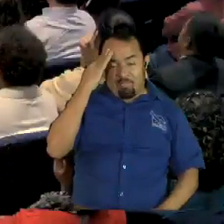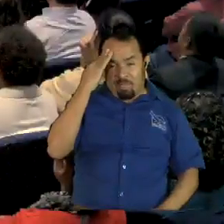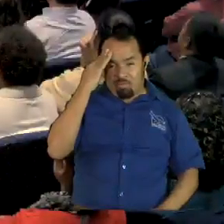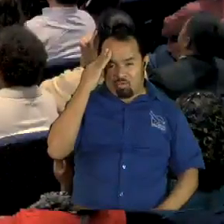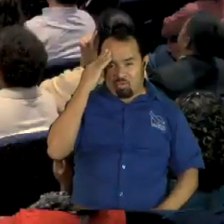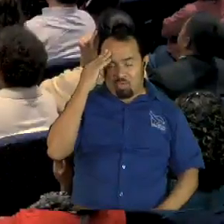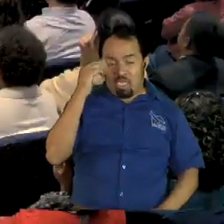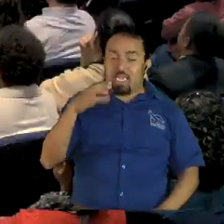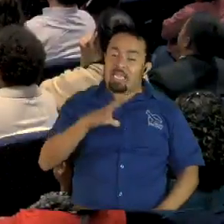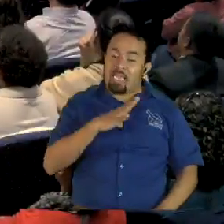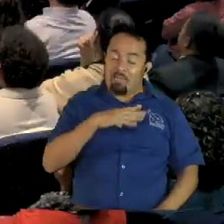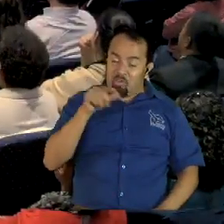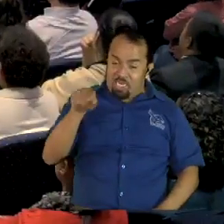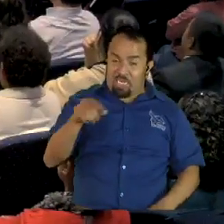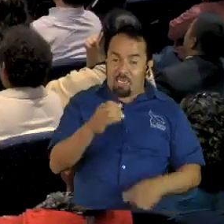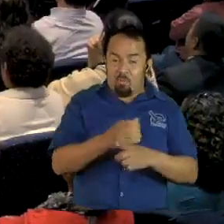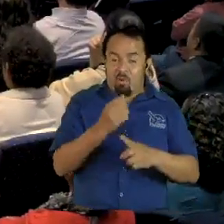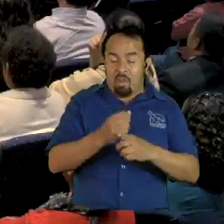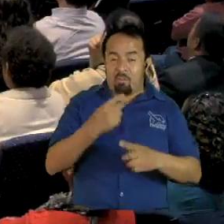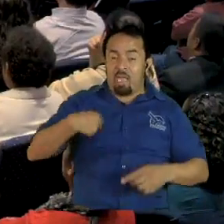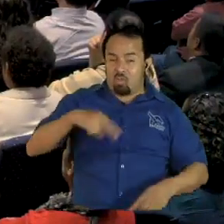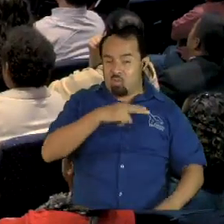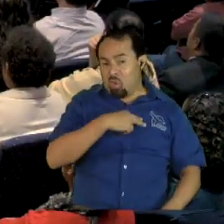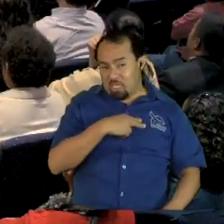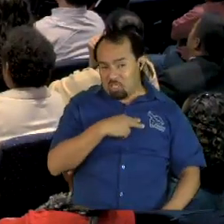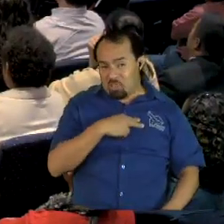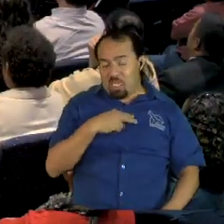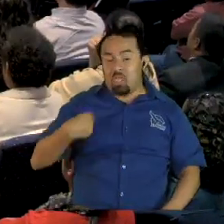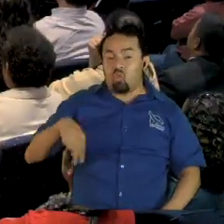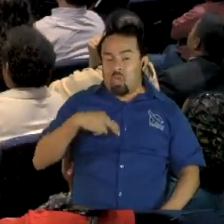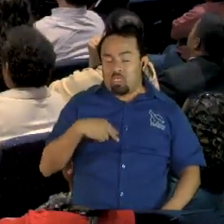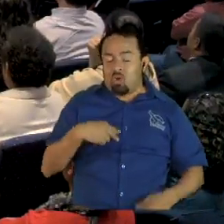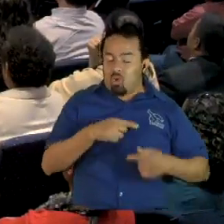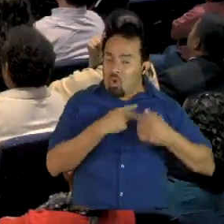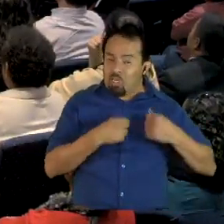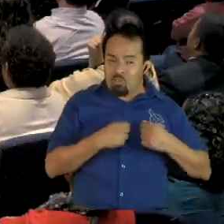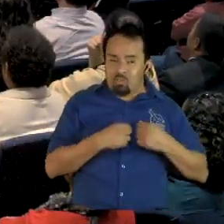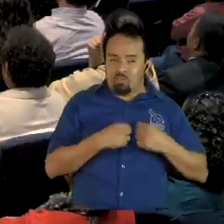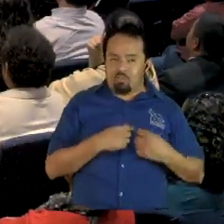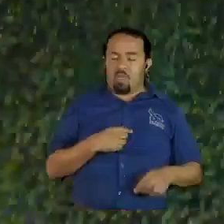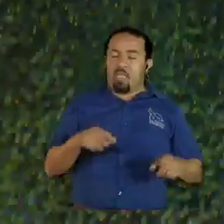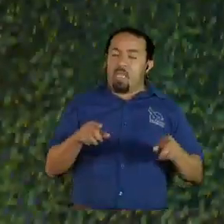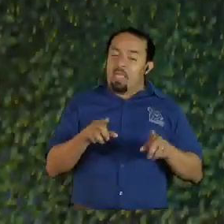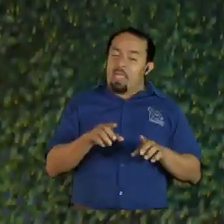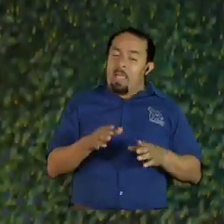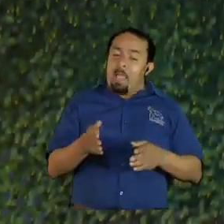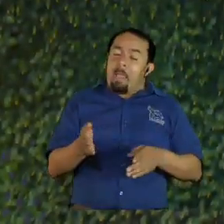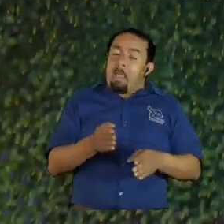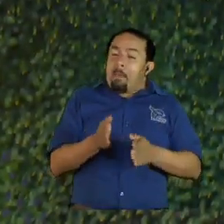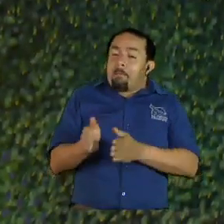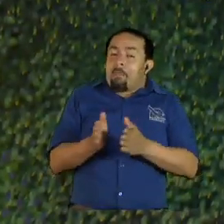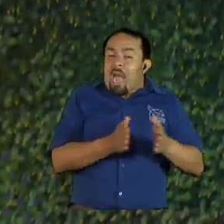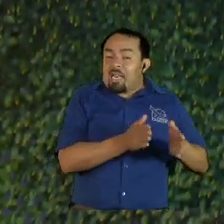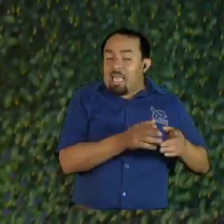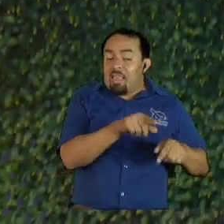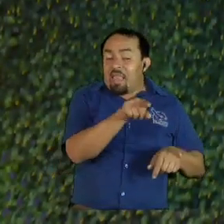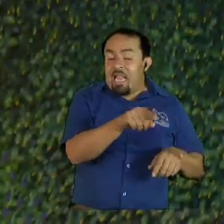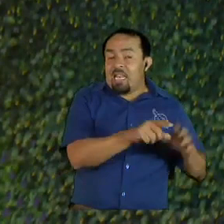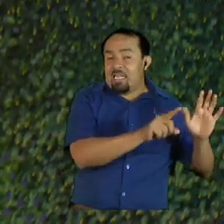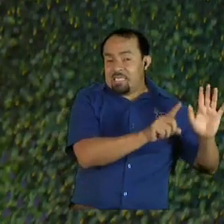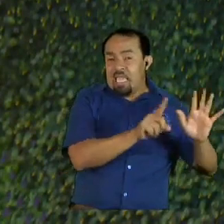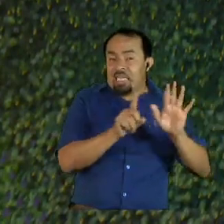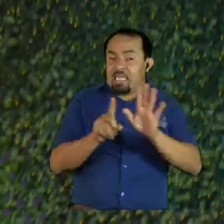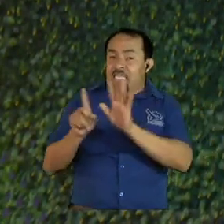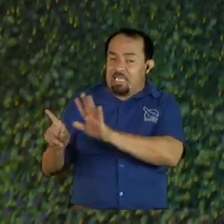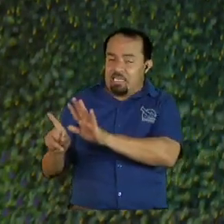estoy dando a entender con esto, hay 18 que vendría a ser 666, que sería 666, perdón, que vendría a ser